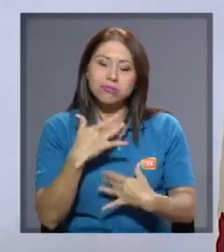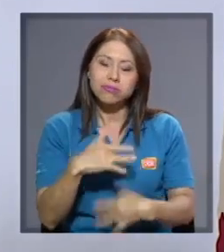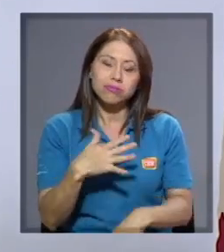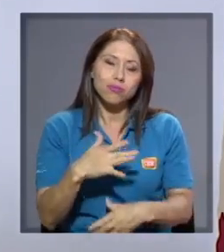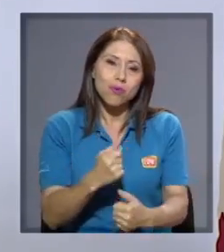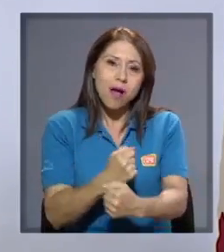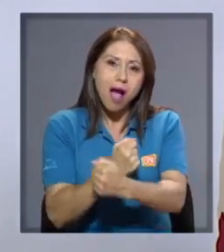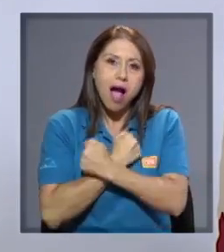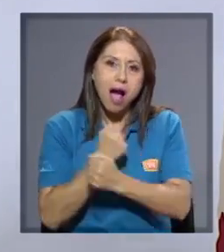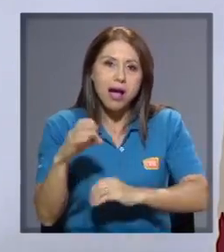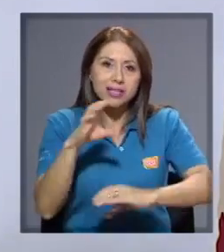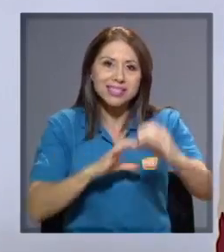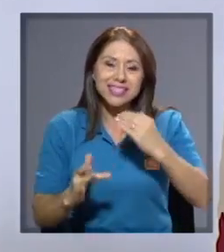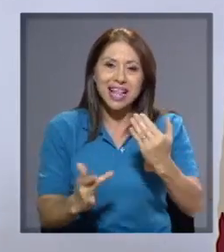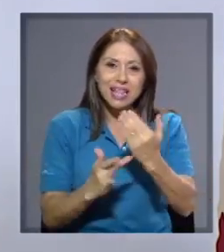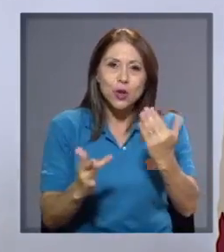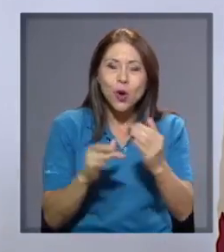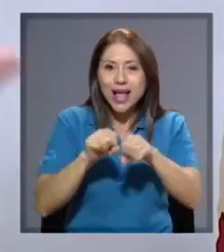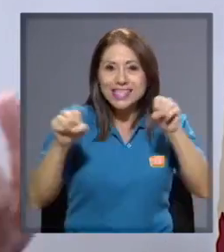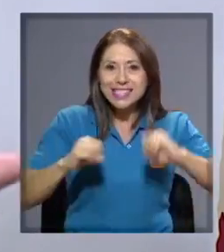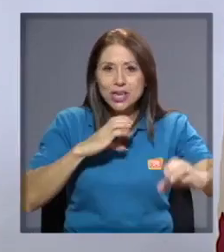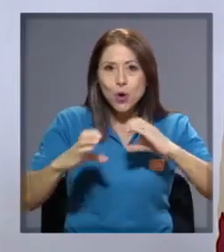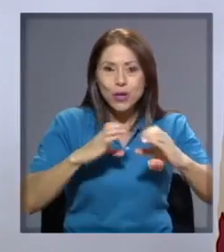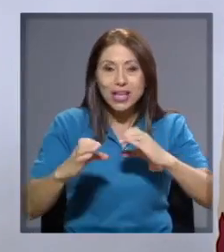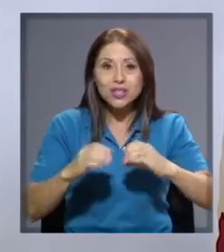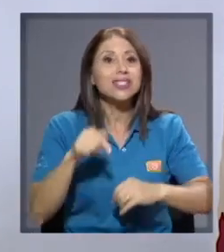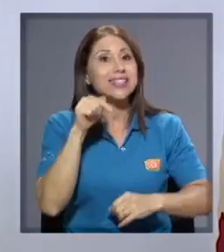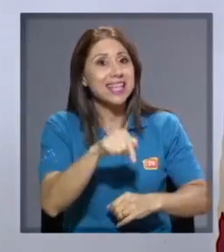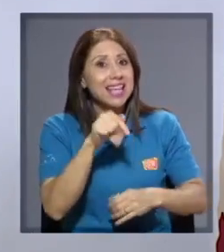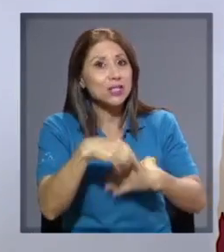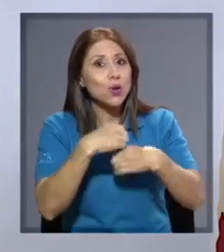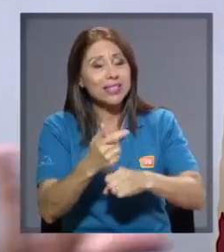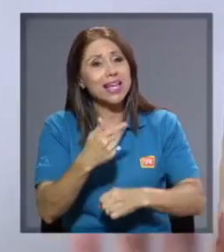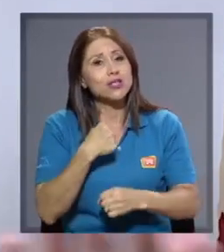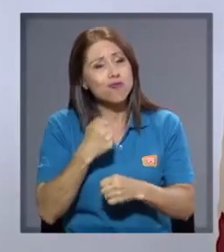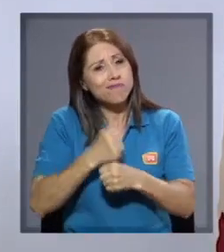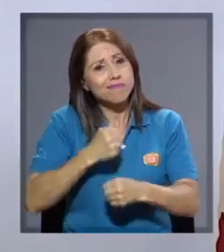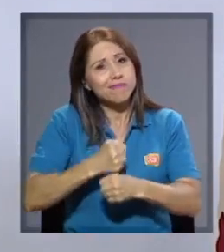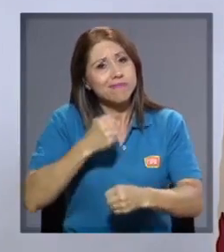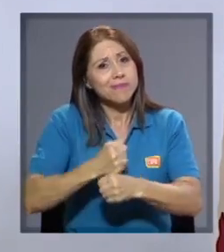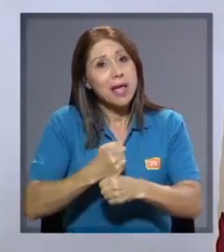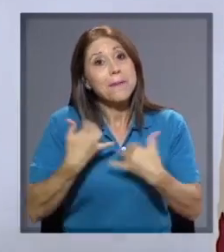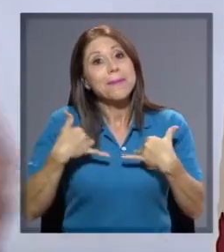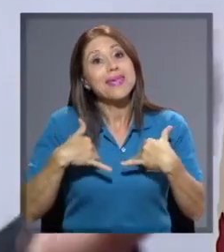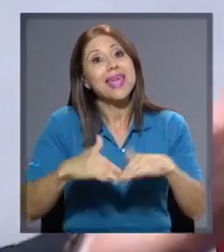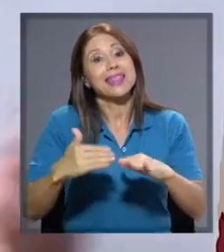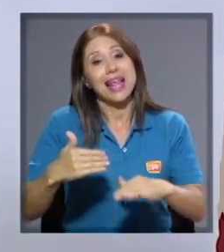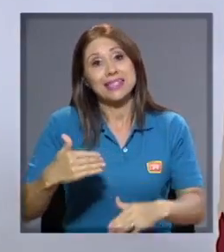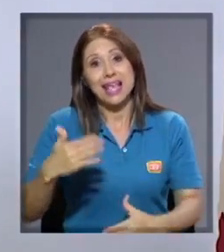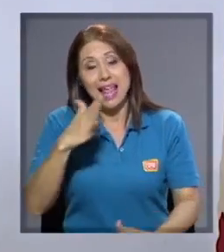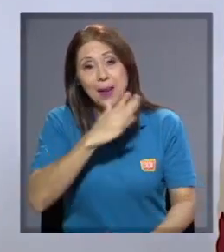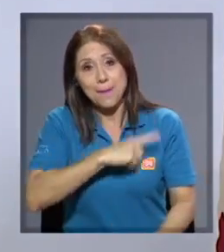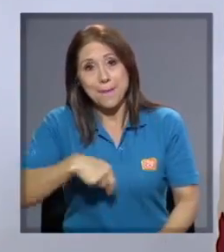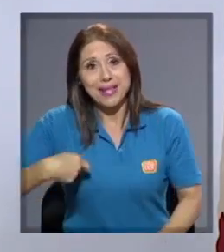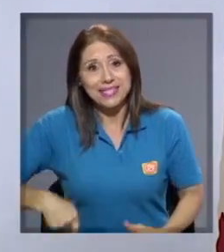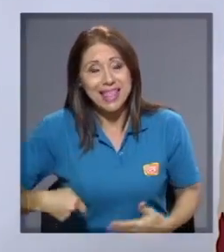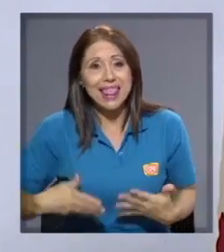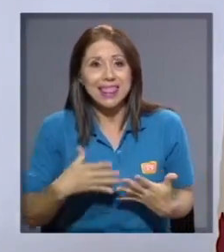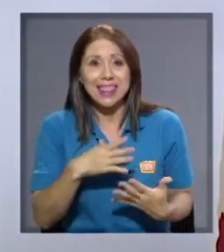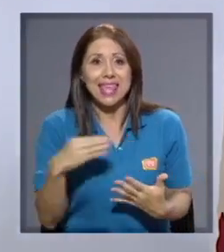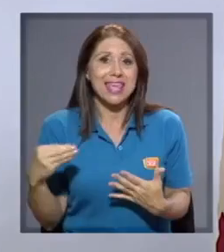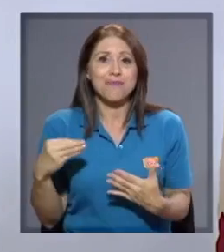por la ciencia y la tecnología por las telecomunicaciones y pues eso me lleva a aportar mi granito de arena mientras el señor presidente y el